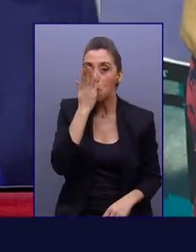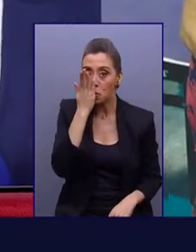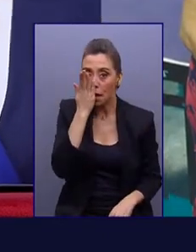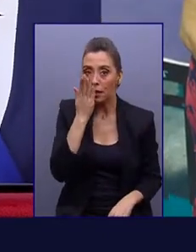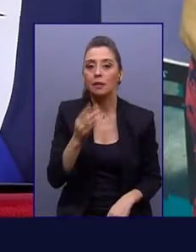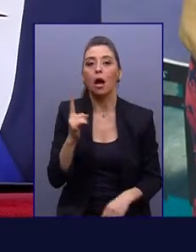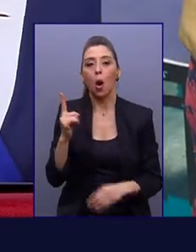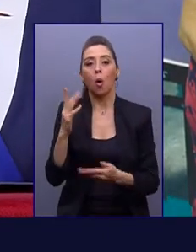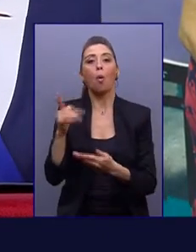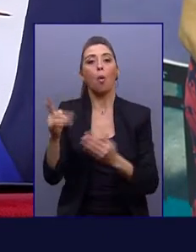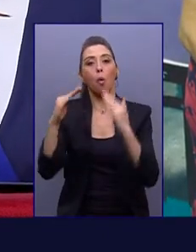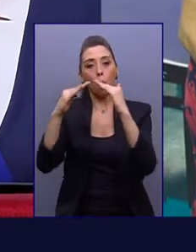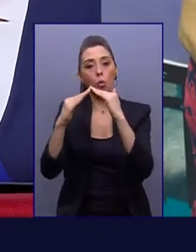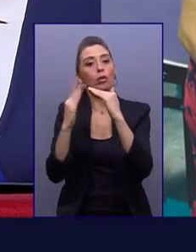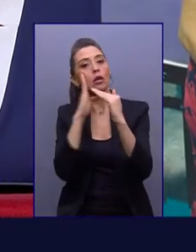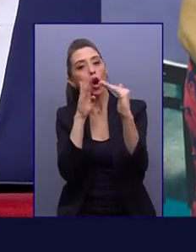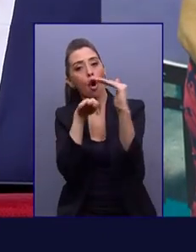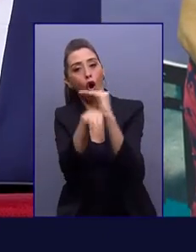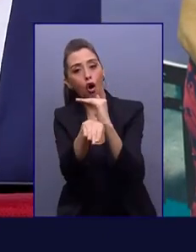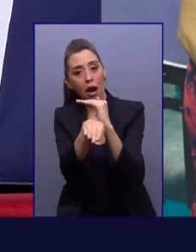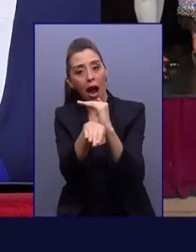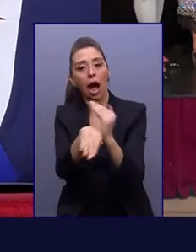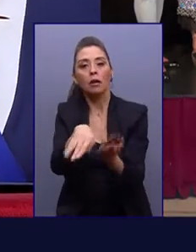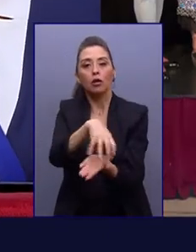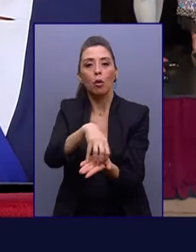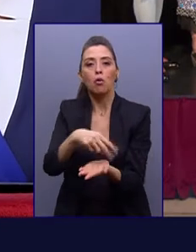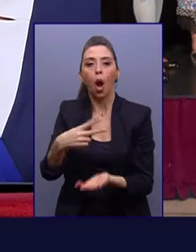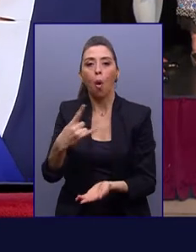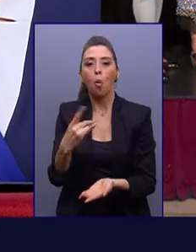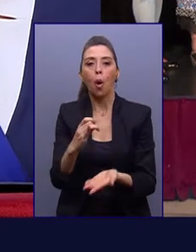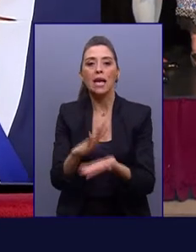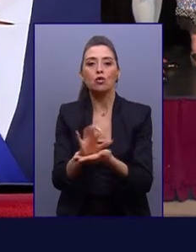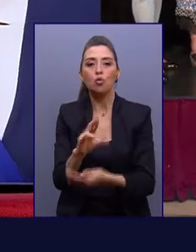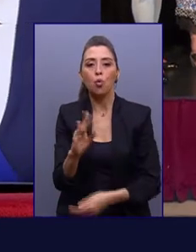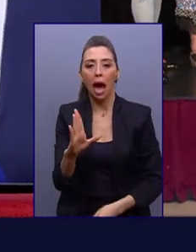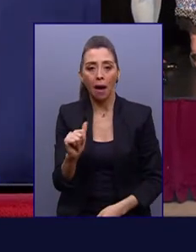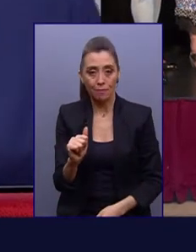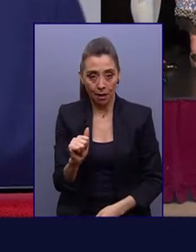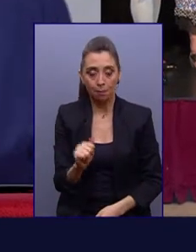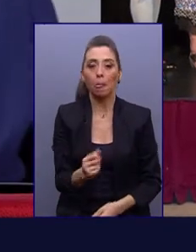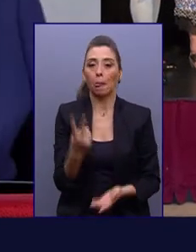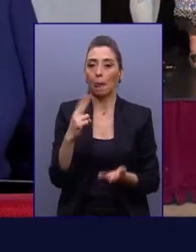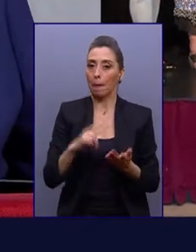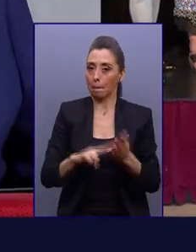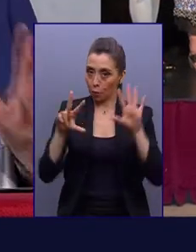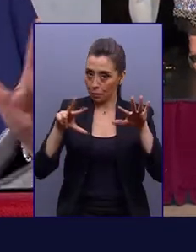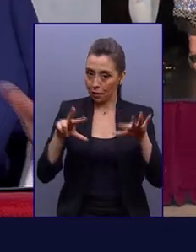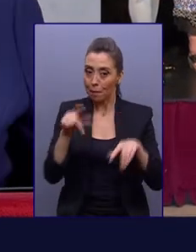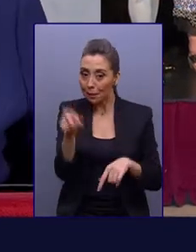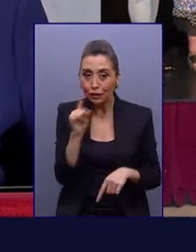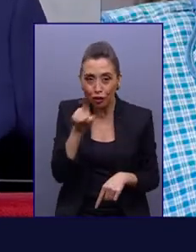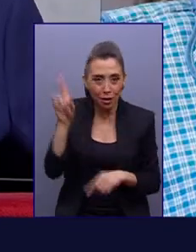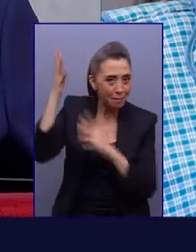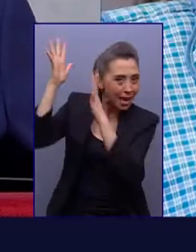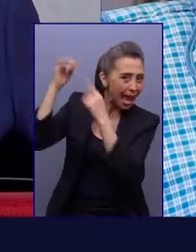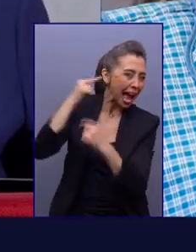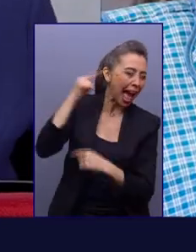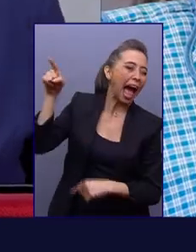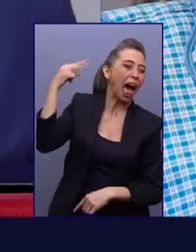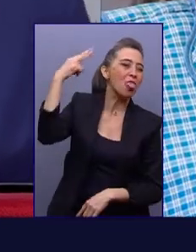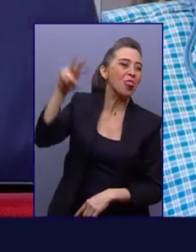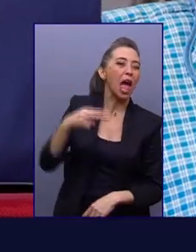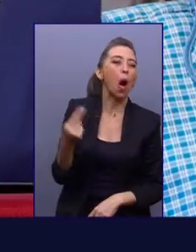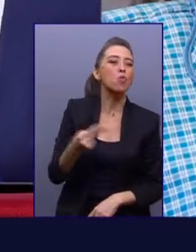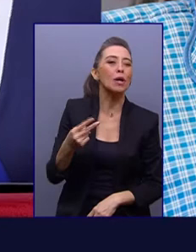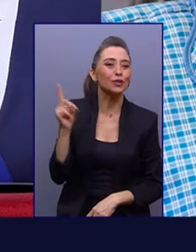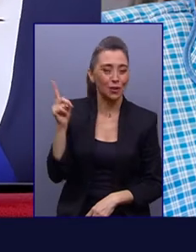y un establecimiento de larga estadía en la comuna de Huechuraba. Ya en 2018, hay alguien de Huechuraba por ahí, claramente. Ya